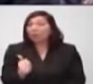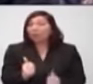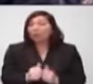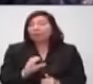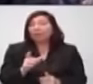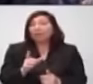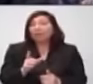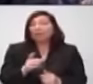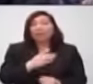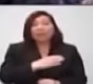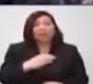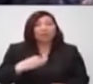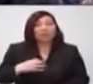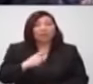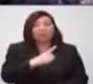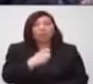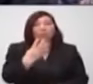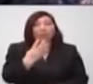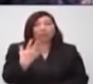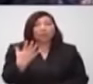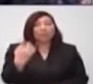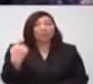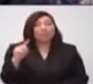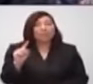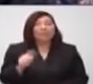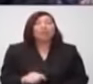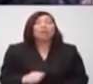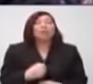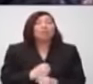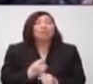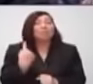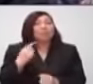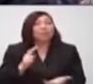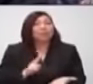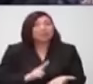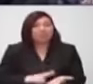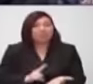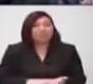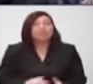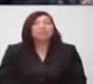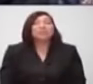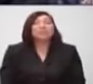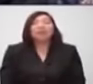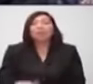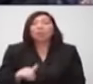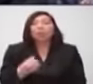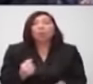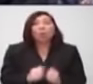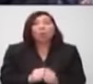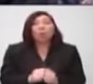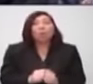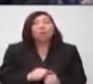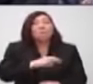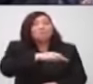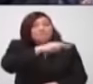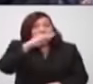Callao, que recibe 145 millones de obras por impuesto. Igual con Moquegua, con